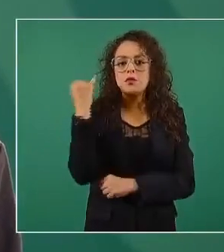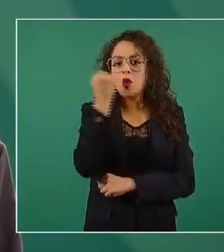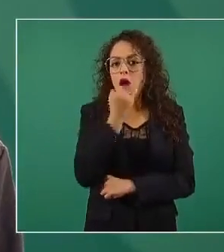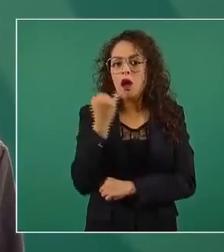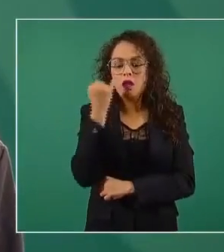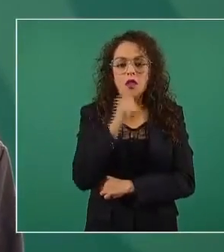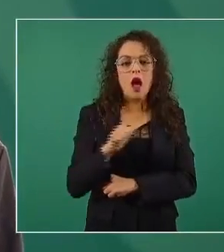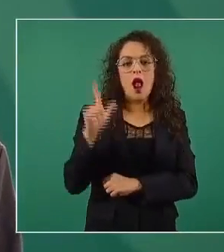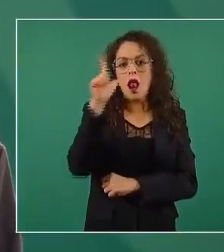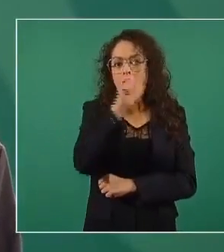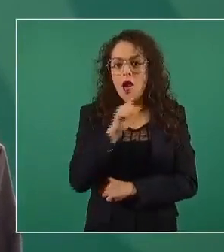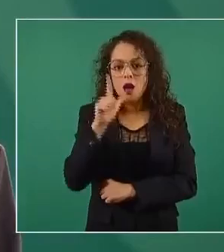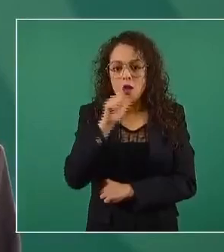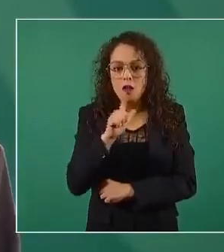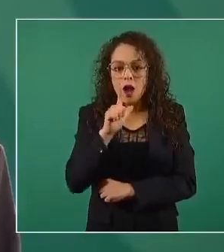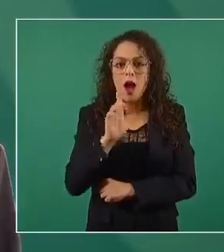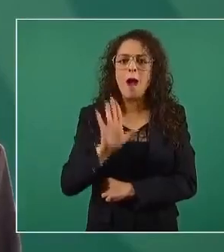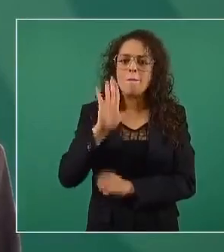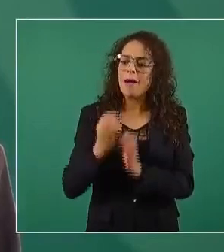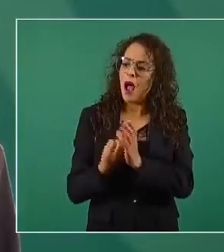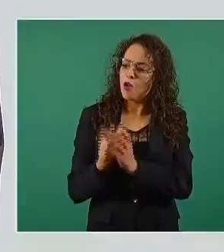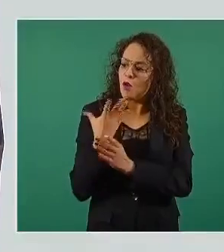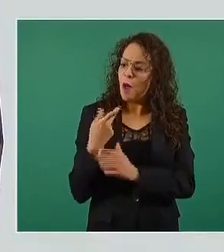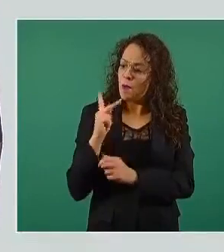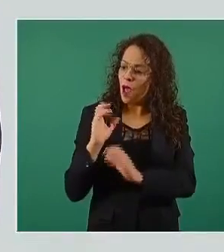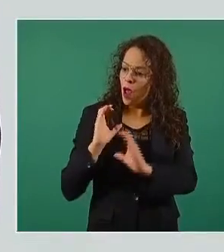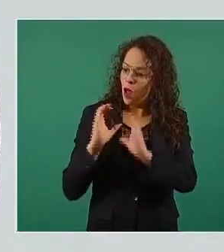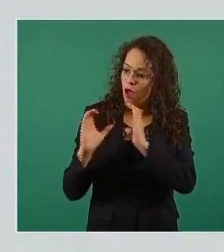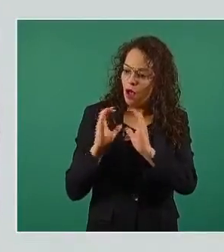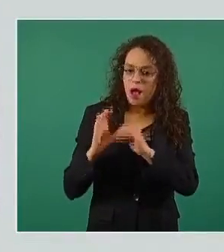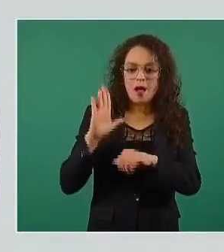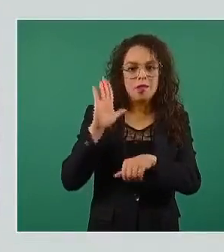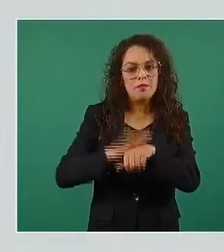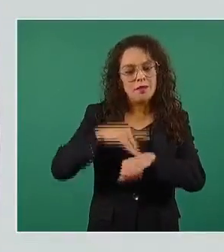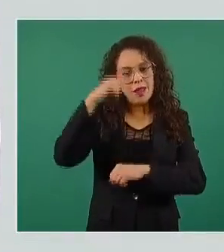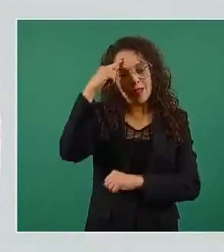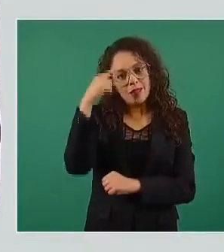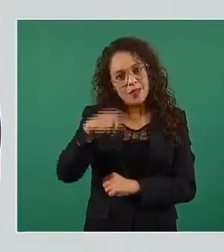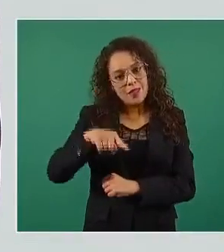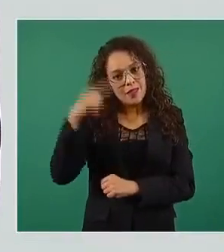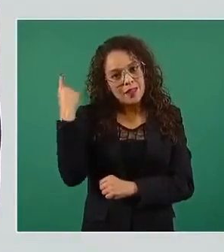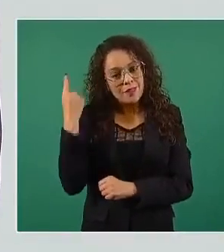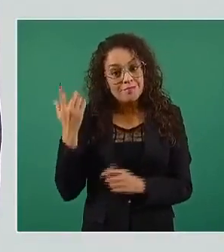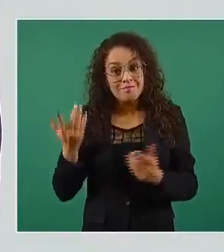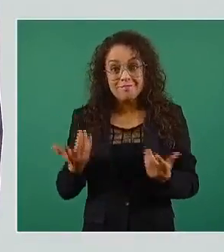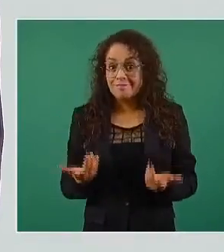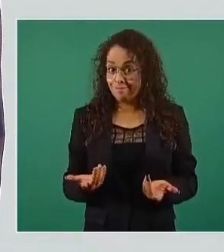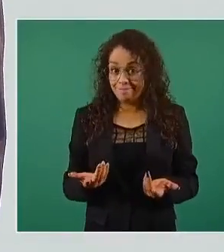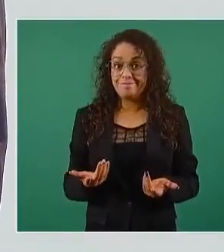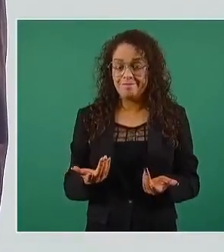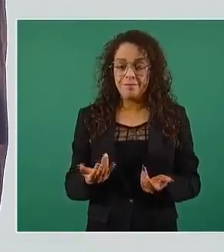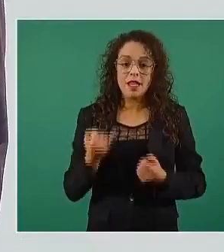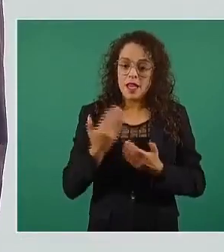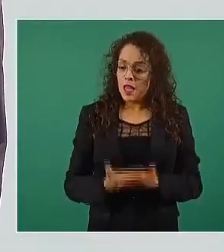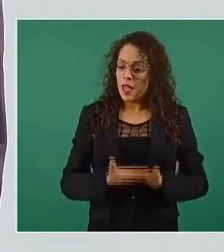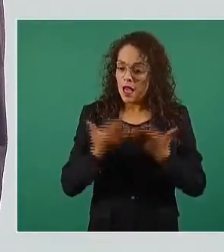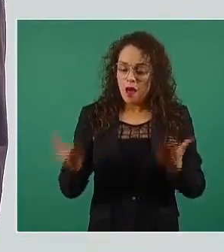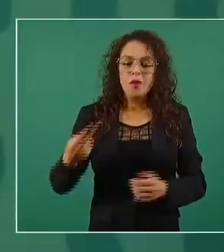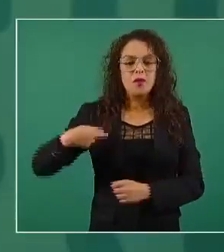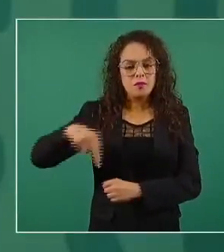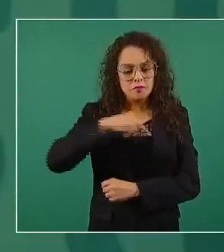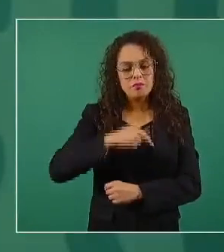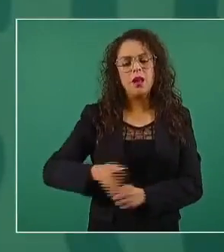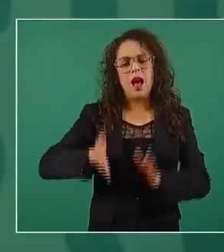idioma que permite comunicarnos con facilidad. Y sobre todo, sabemos nosotros que el